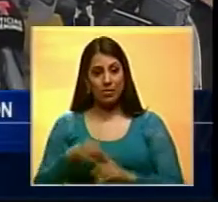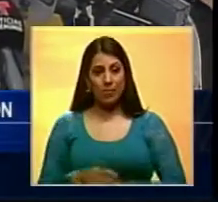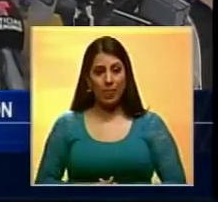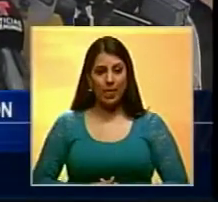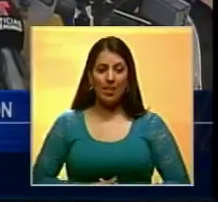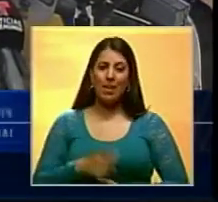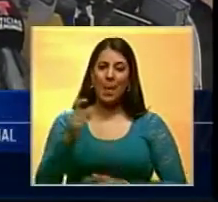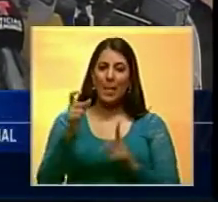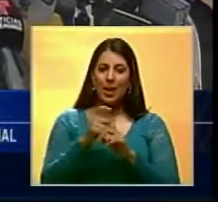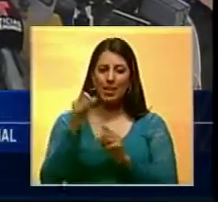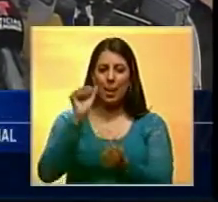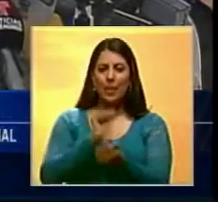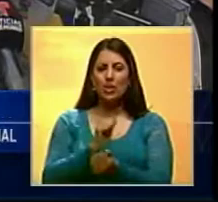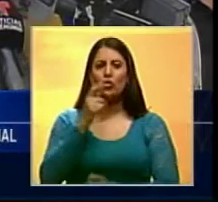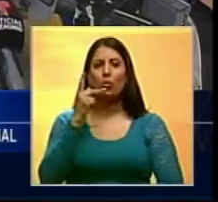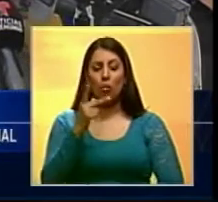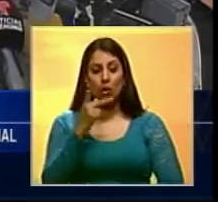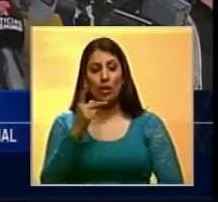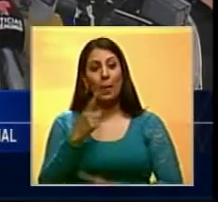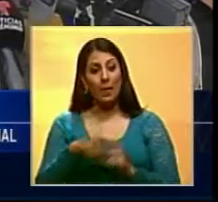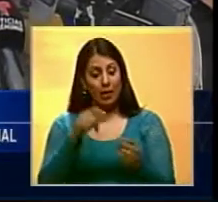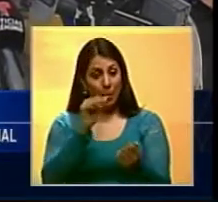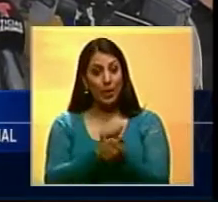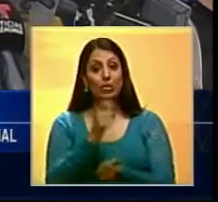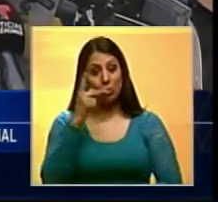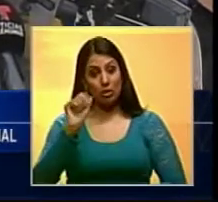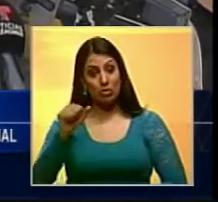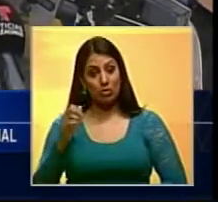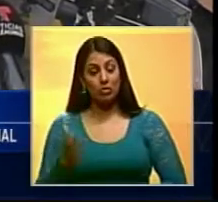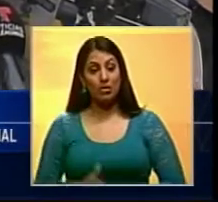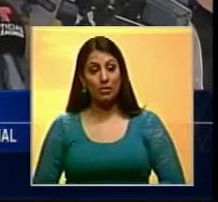La frase presos políticos, pero obviamente son presos políticos.